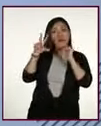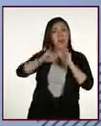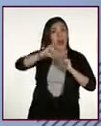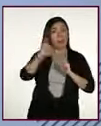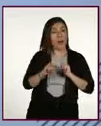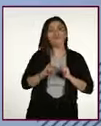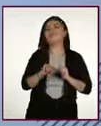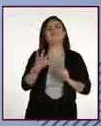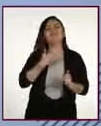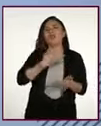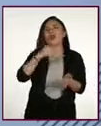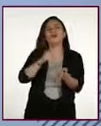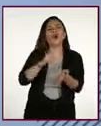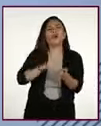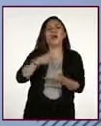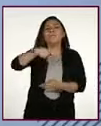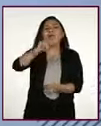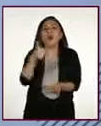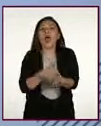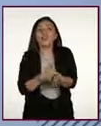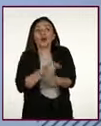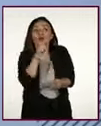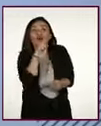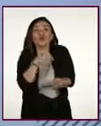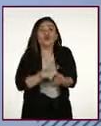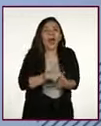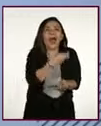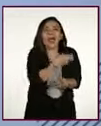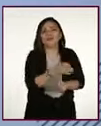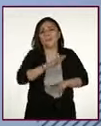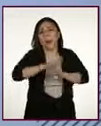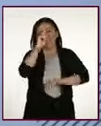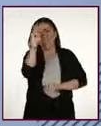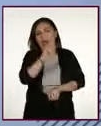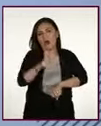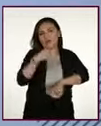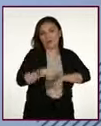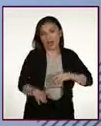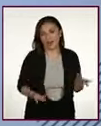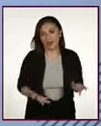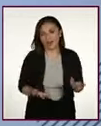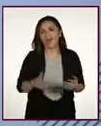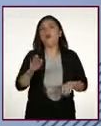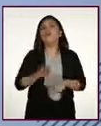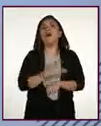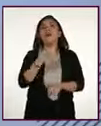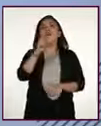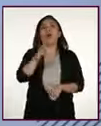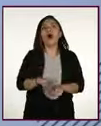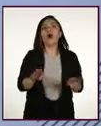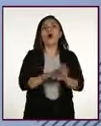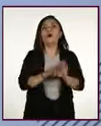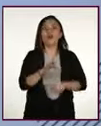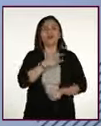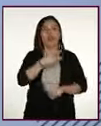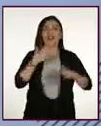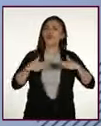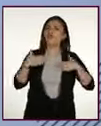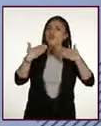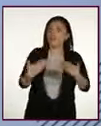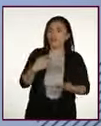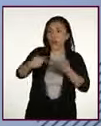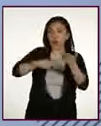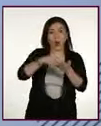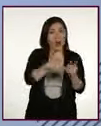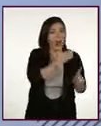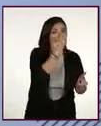consumo existe, pero se hace como debajo del agua y eso se vuelve mucho más peligroso. Porque no hay una confianza ni en las escuelas